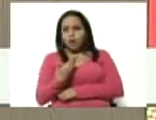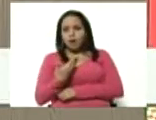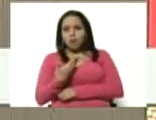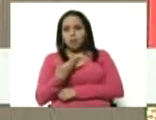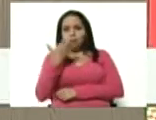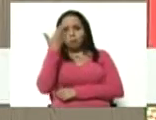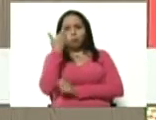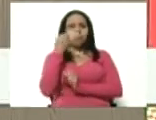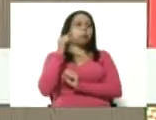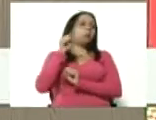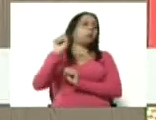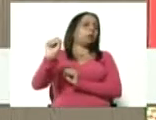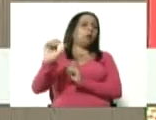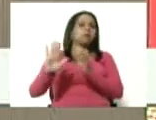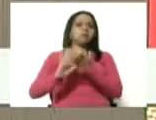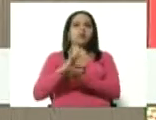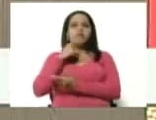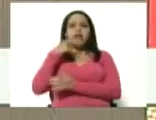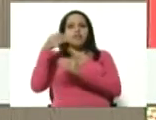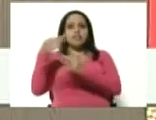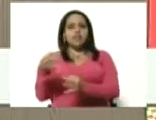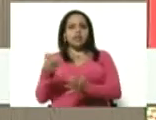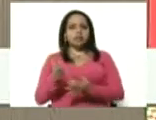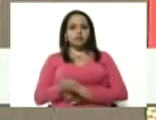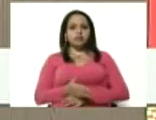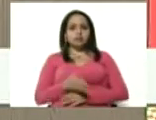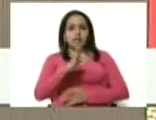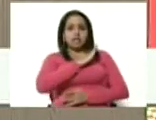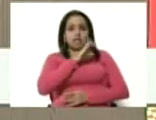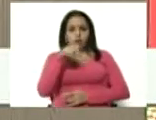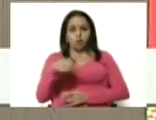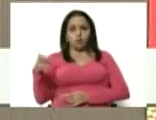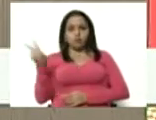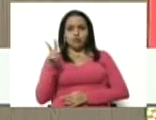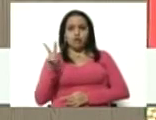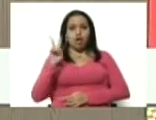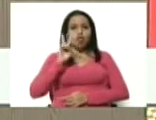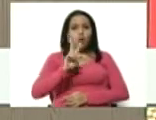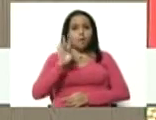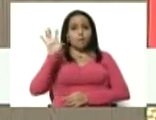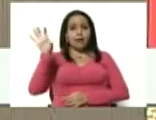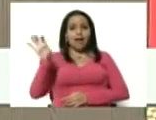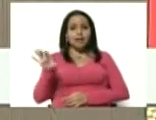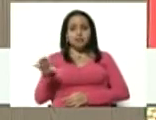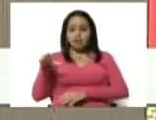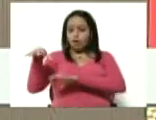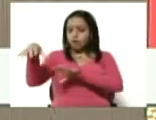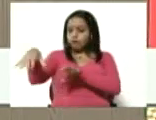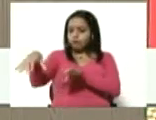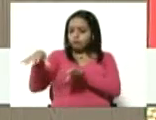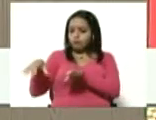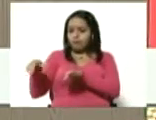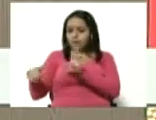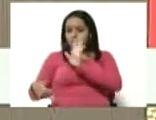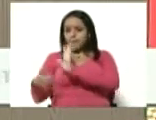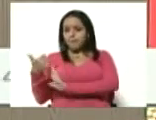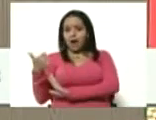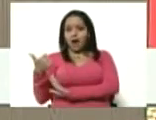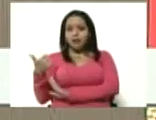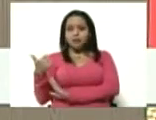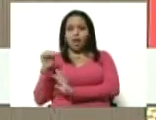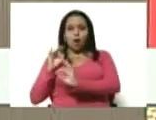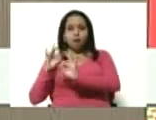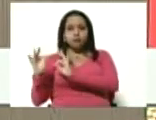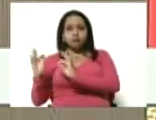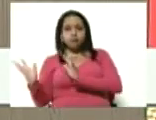los ojos frente a la realidad que tiene hoy Venezuela, los dos países donde el impacto del vector